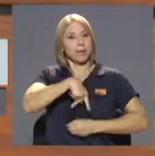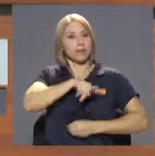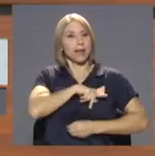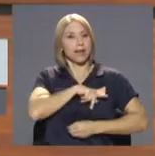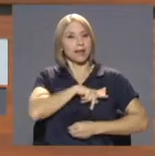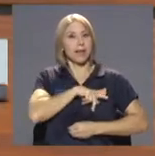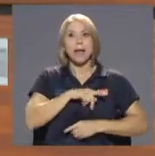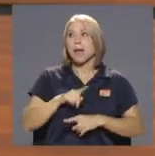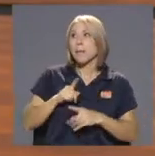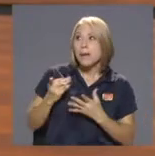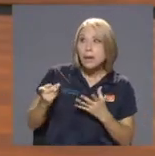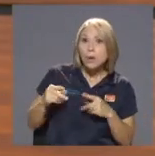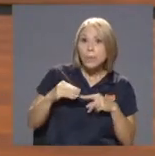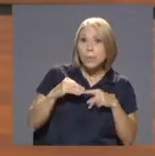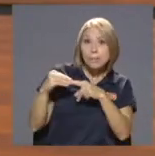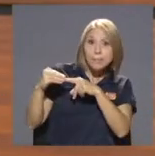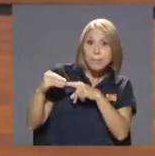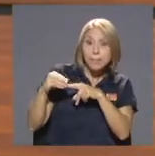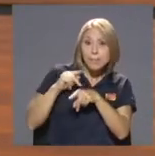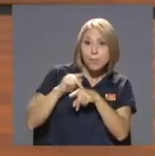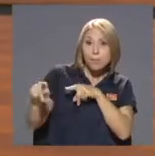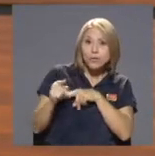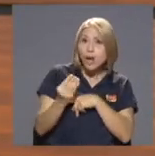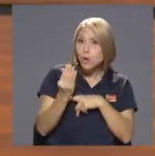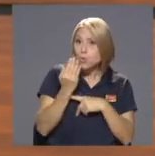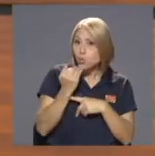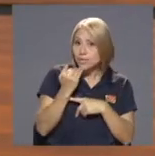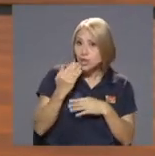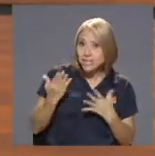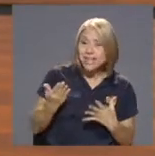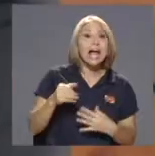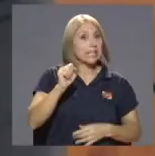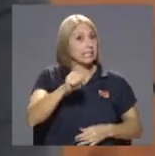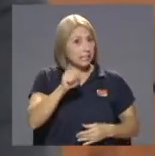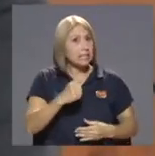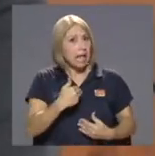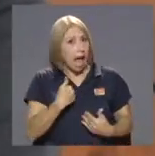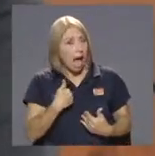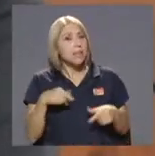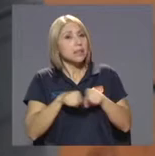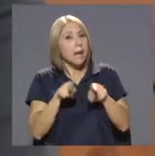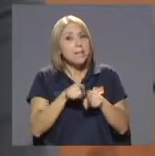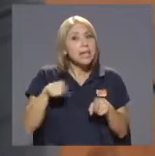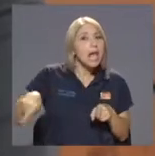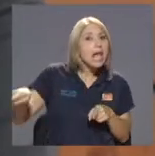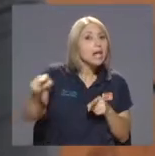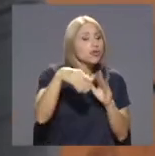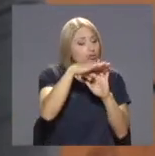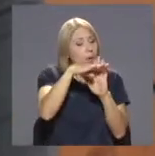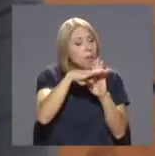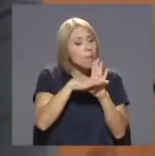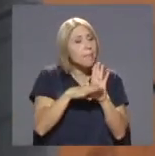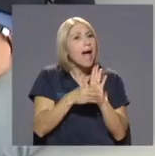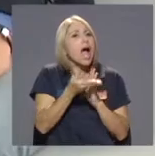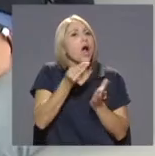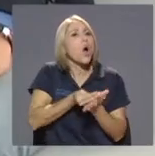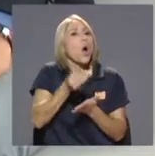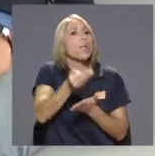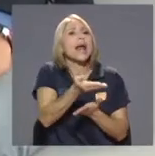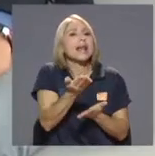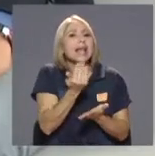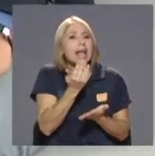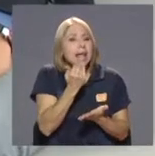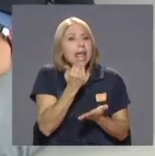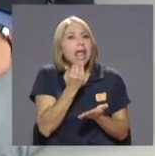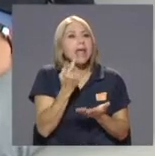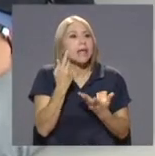Pero es nutricionista, mejor. Existen, nosotros tenemos, y de hecho les preparan los menús para hacer las compras, para que coman en las delegaciones. Lo que pasa es que son un poquito